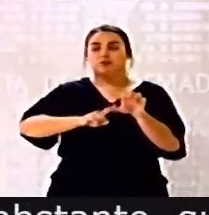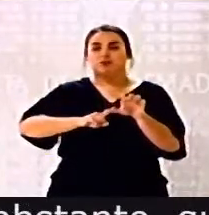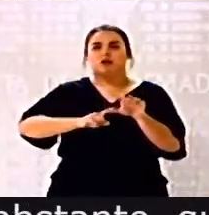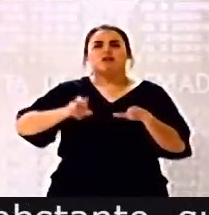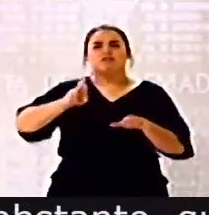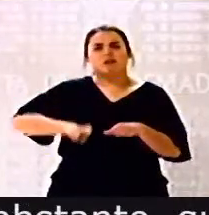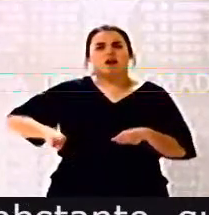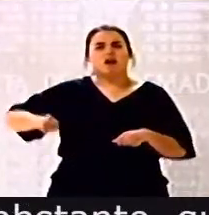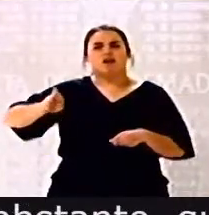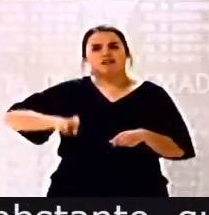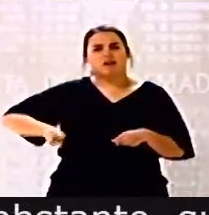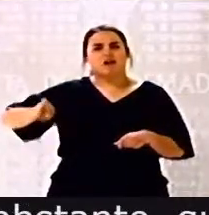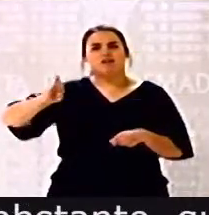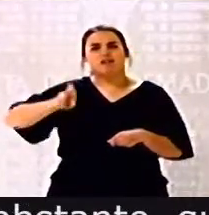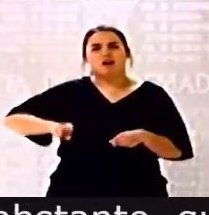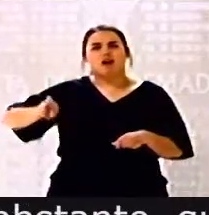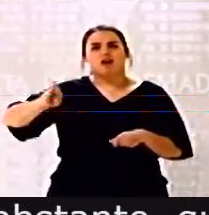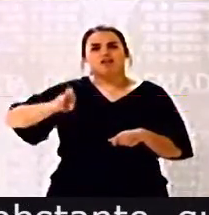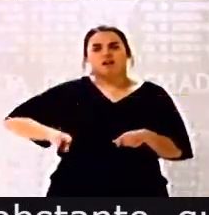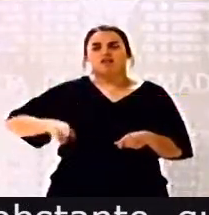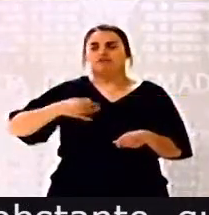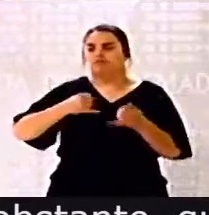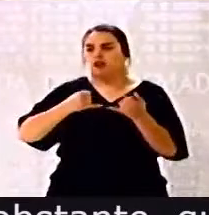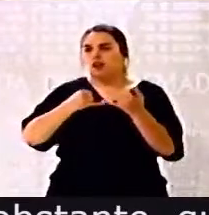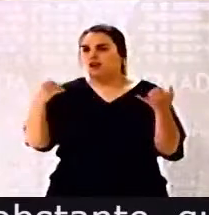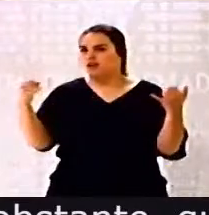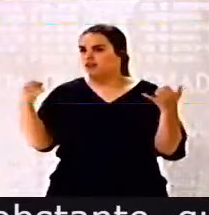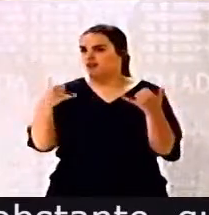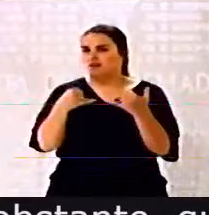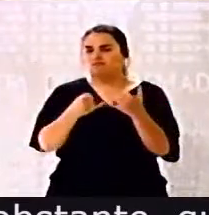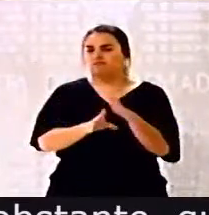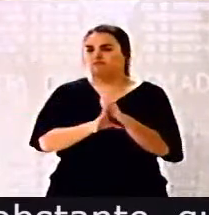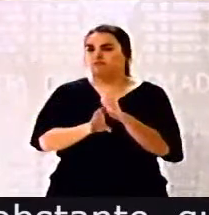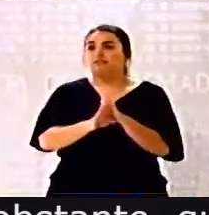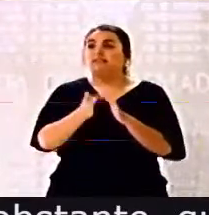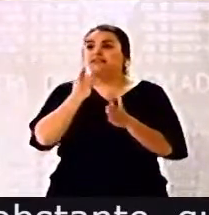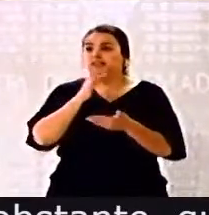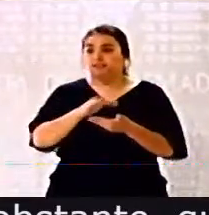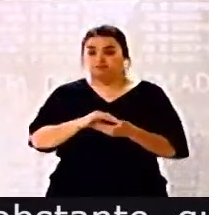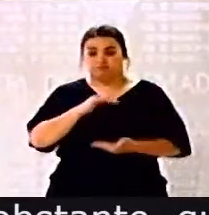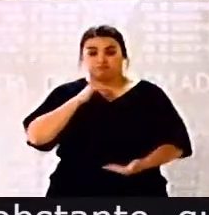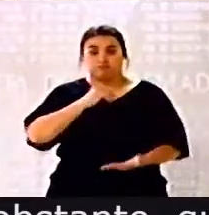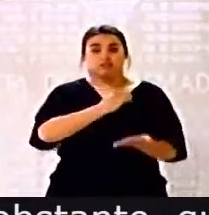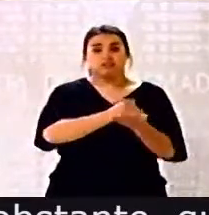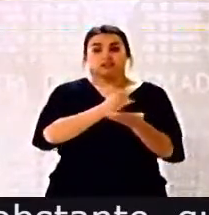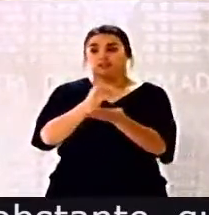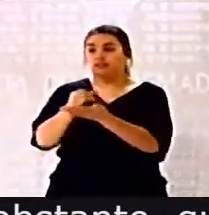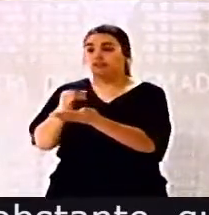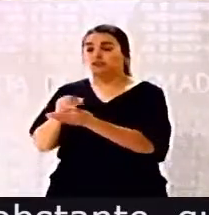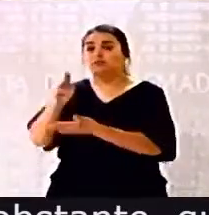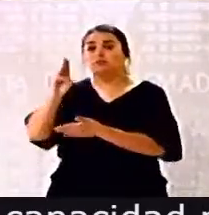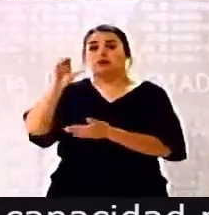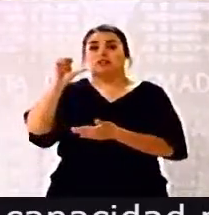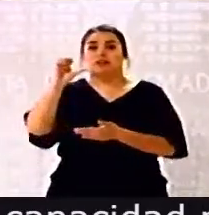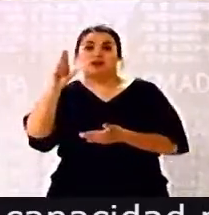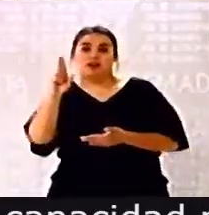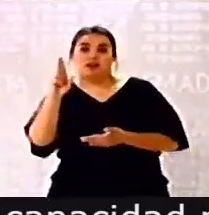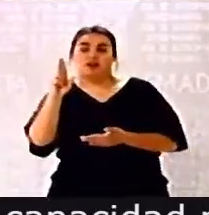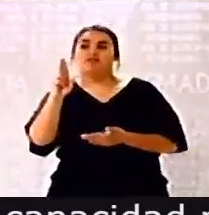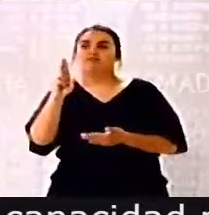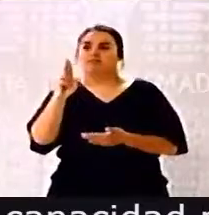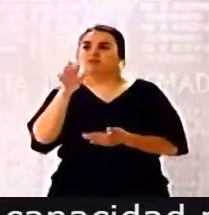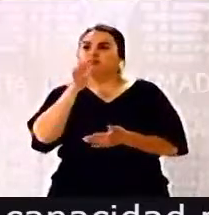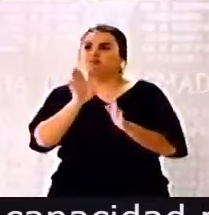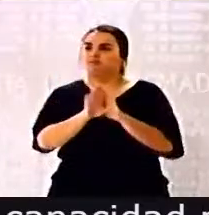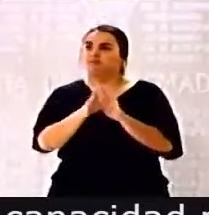insistentemente está en la línea de, si tiene capacidad para hacer test PCR, está en la línea